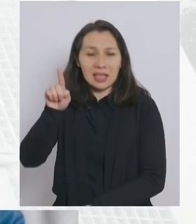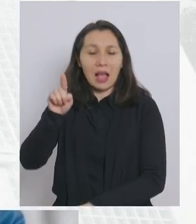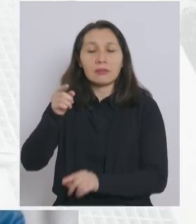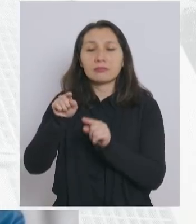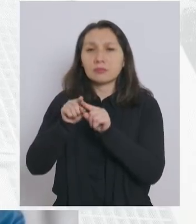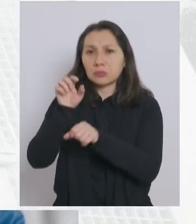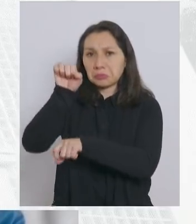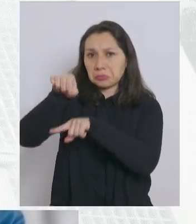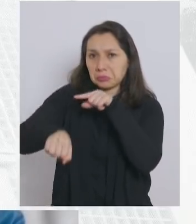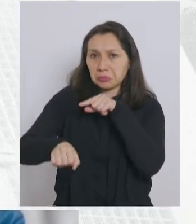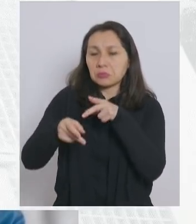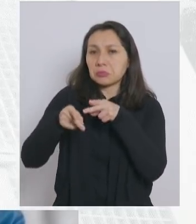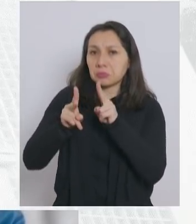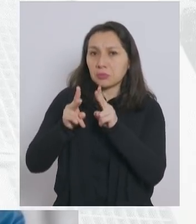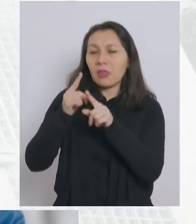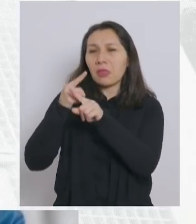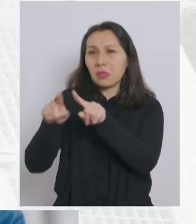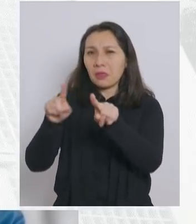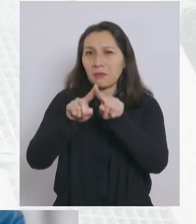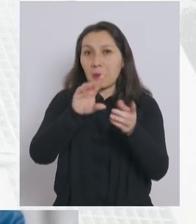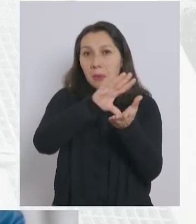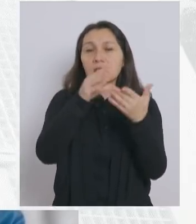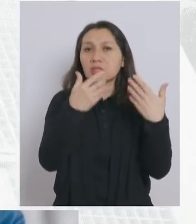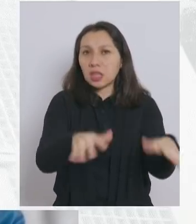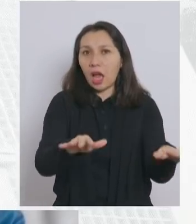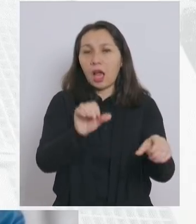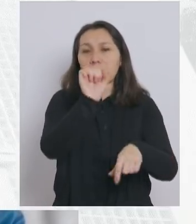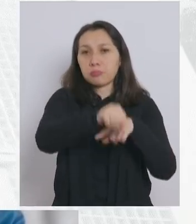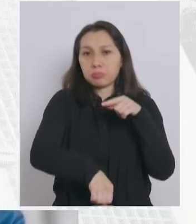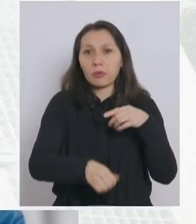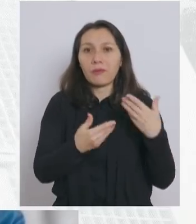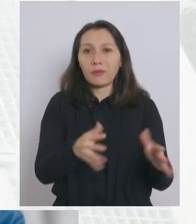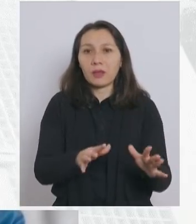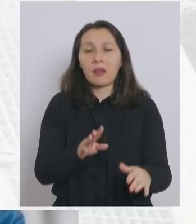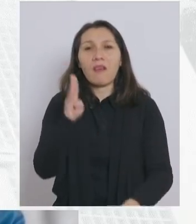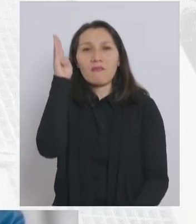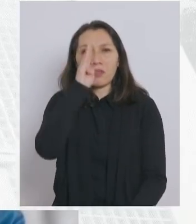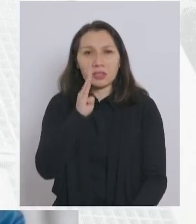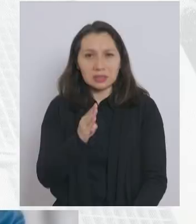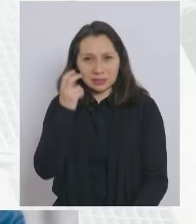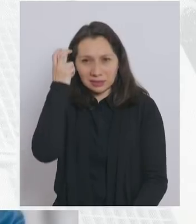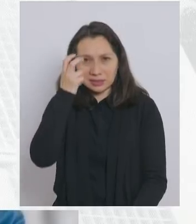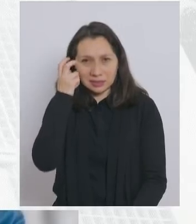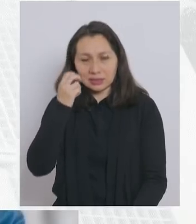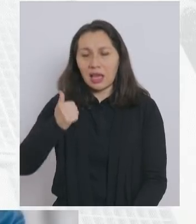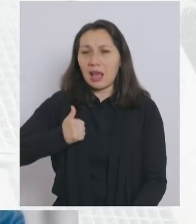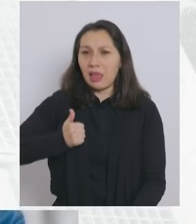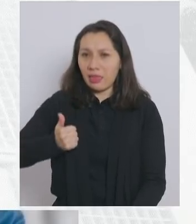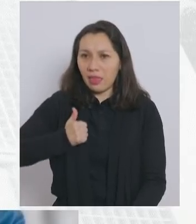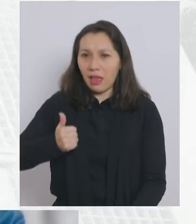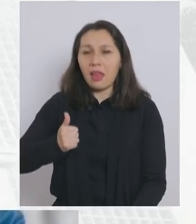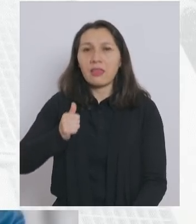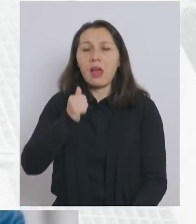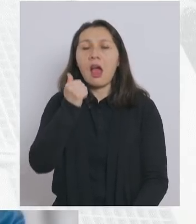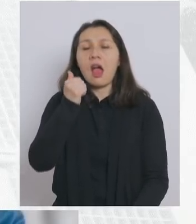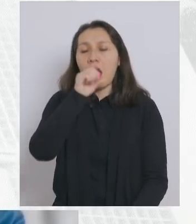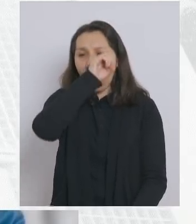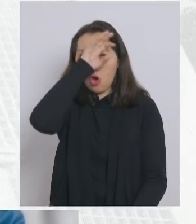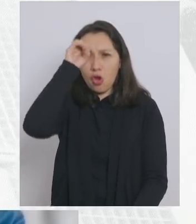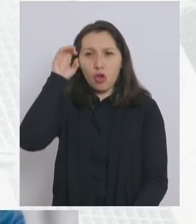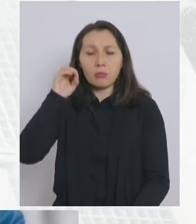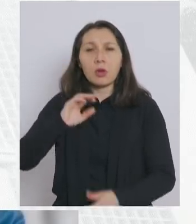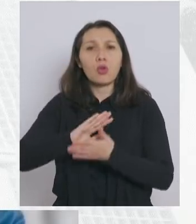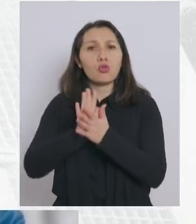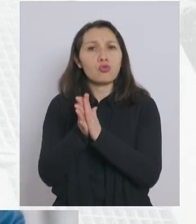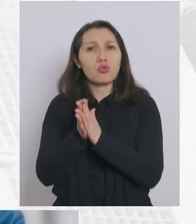se encuentra autorizada en distintos países, algunos de ellos, para nombrar, son Brasil, Canadá, Colombia, todos los